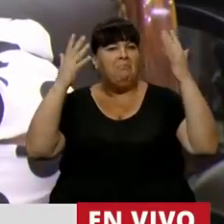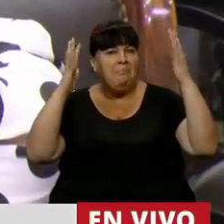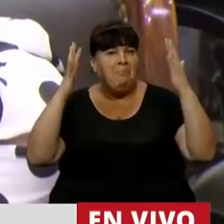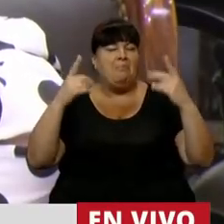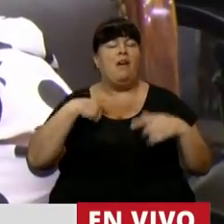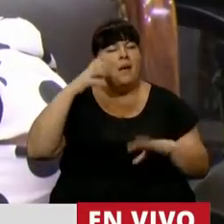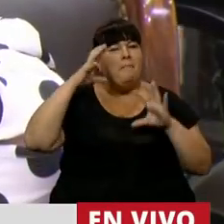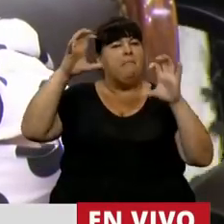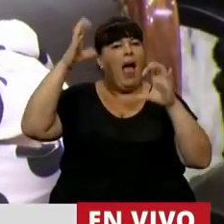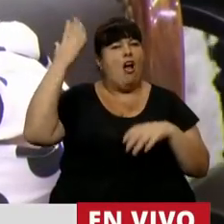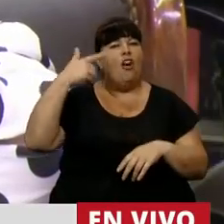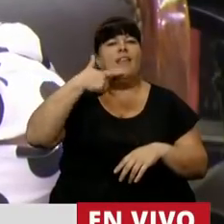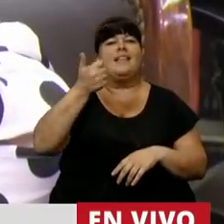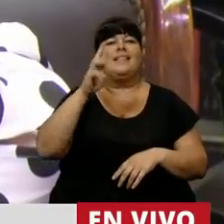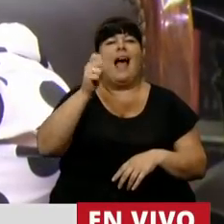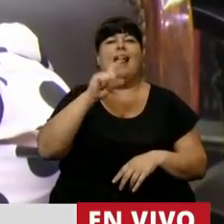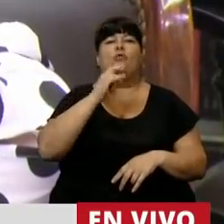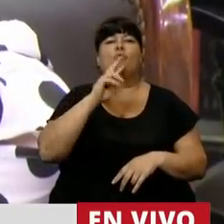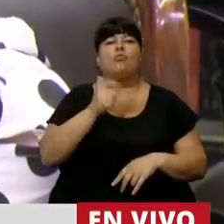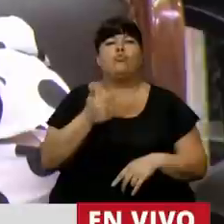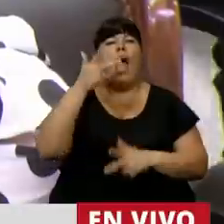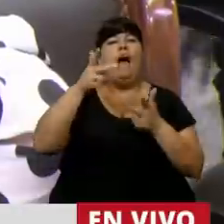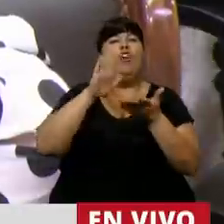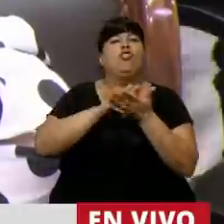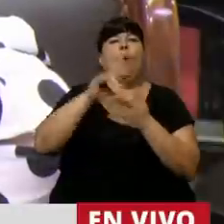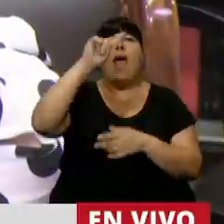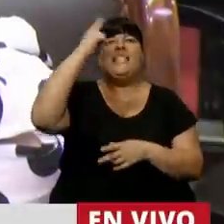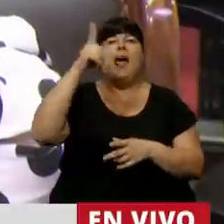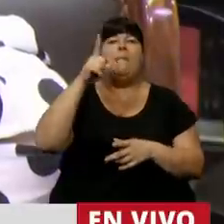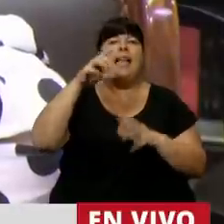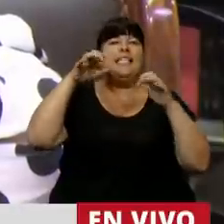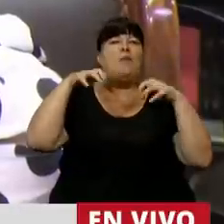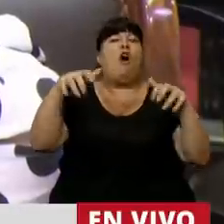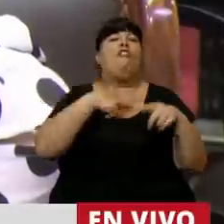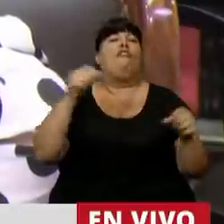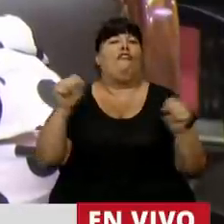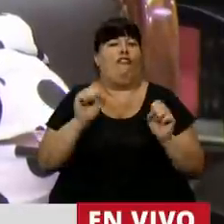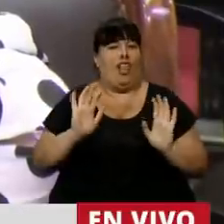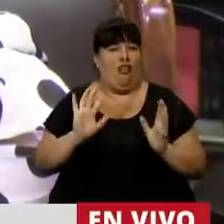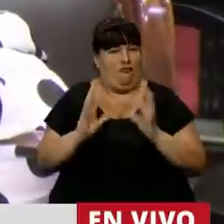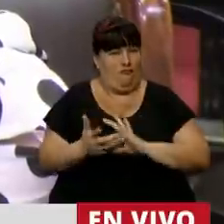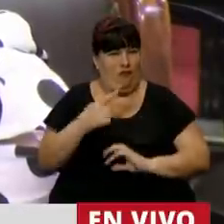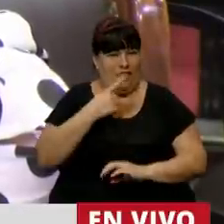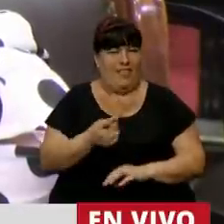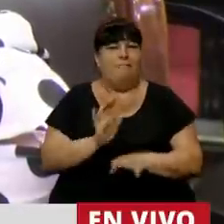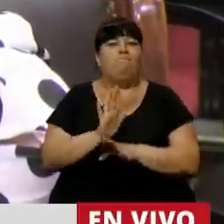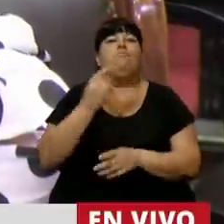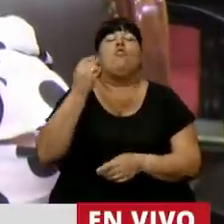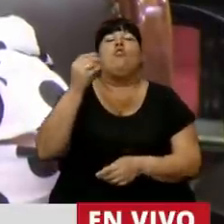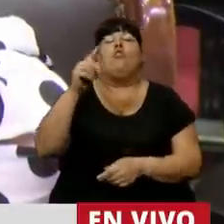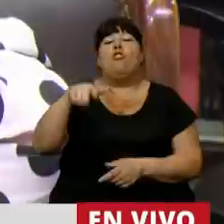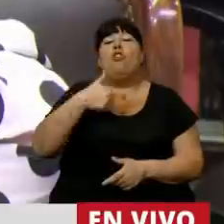aplaudiendo, me acordé de Zaratustra, que hablaba del Estado como un monstruo frío, que se